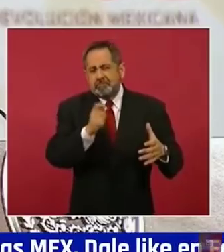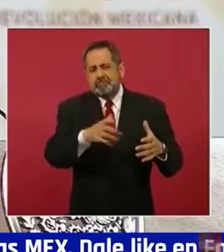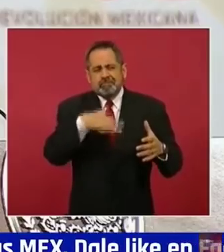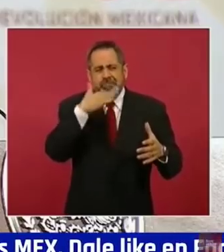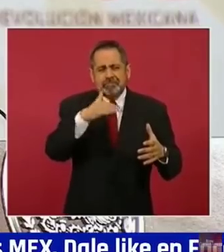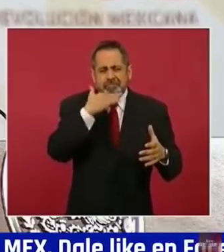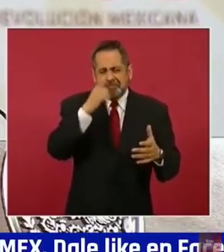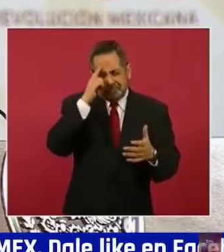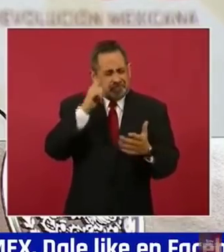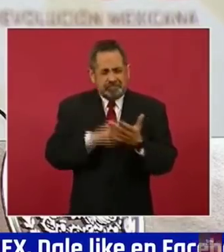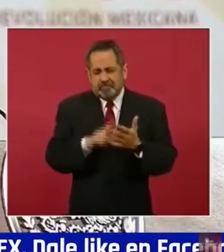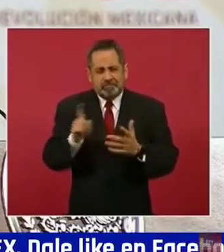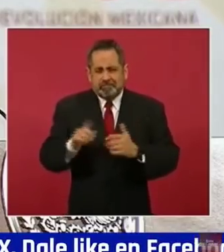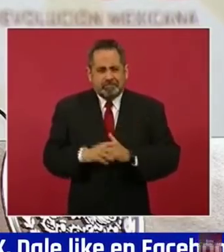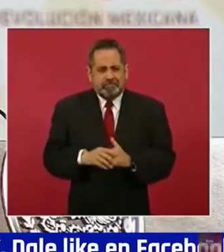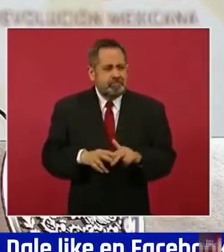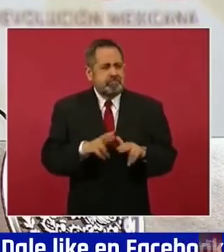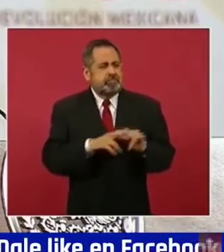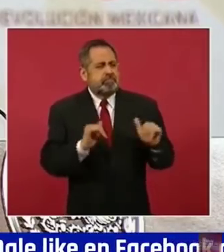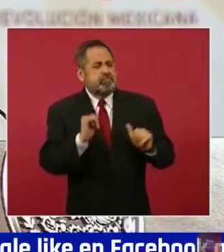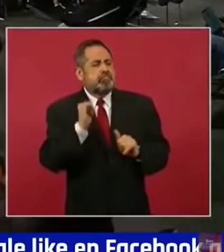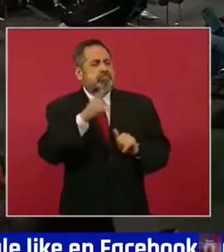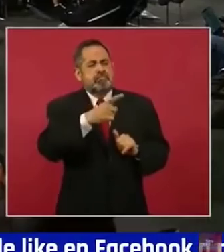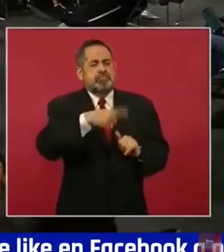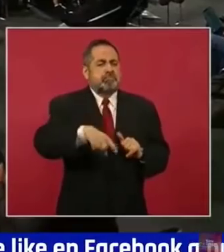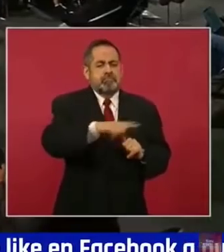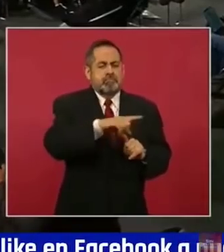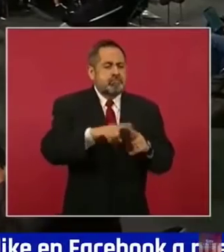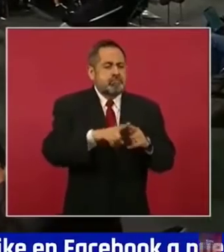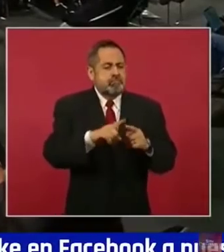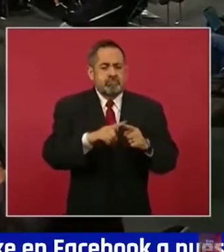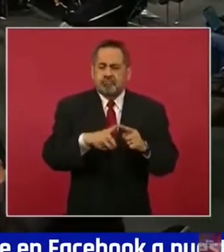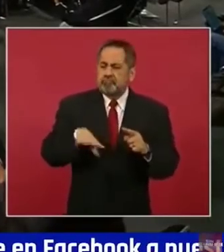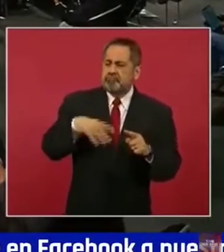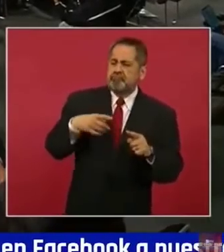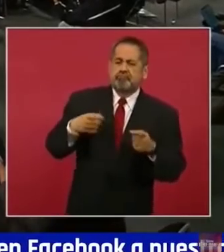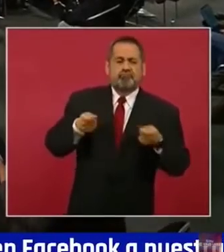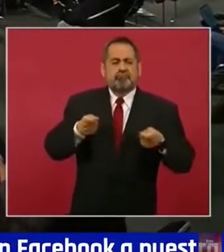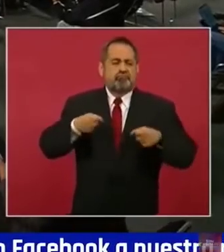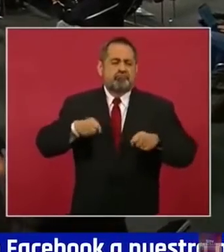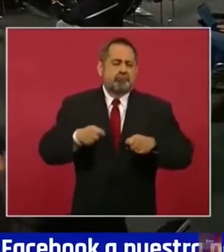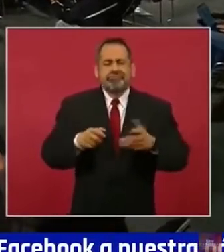de corrupción ni en ningún acto de abuso de autoridad.